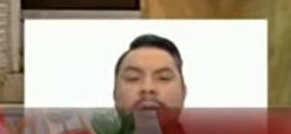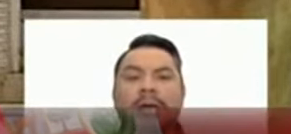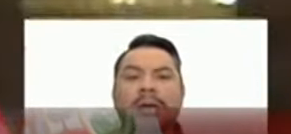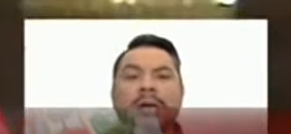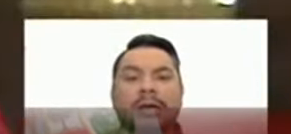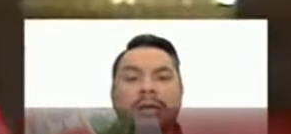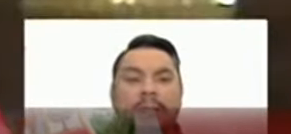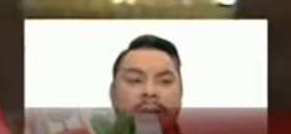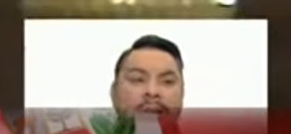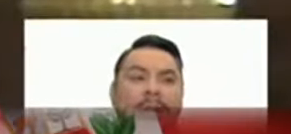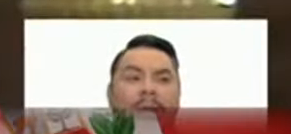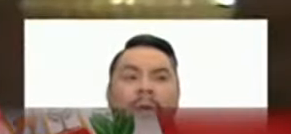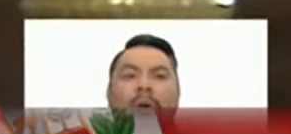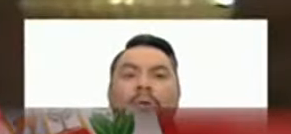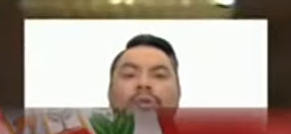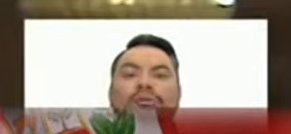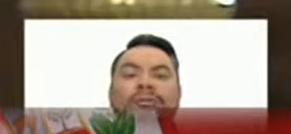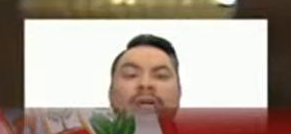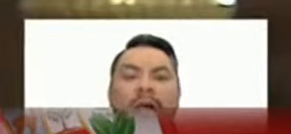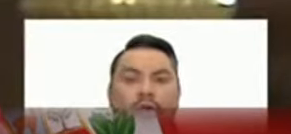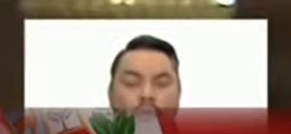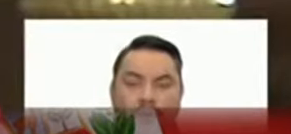Germán Gonzalo Chaler Salcedo.